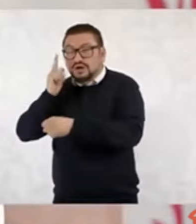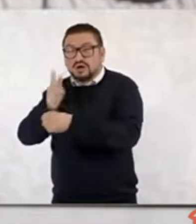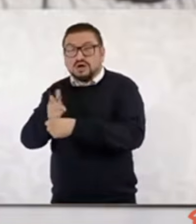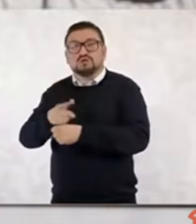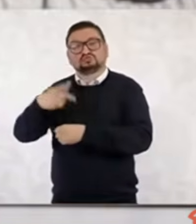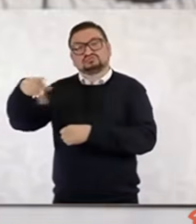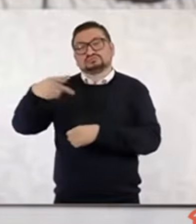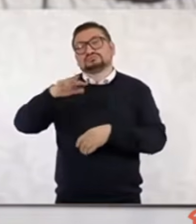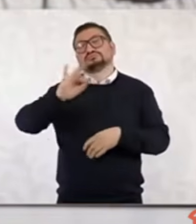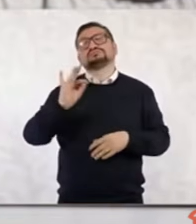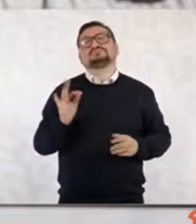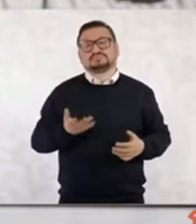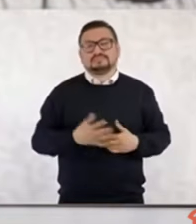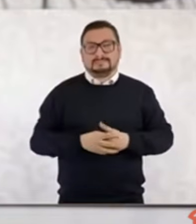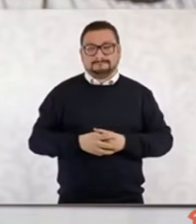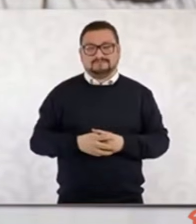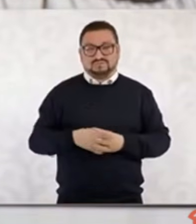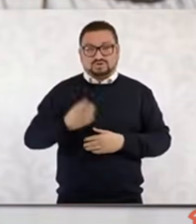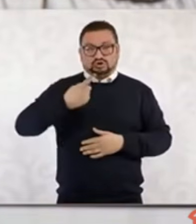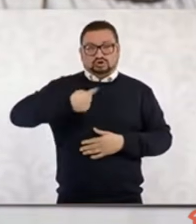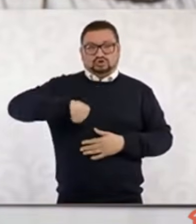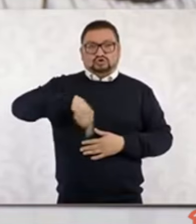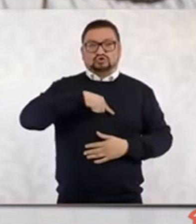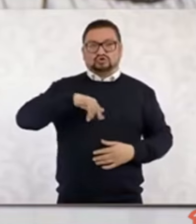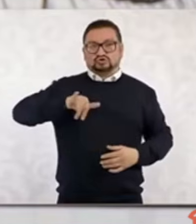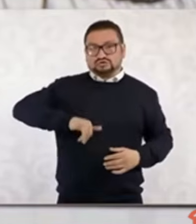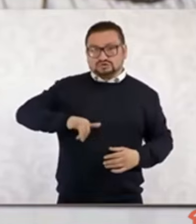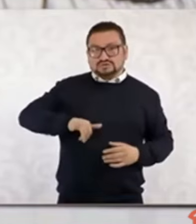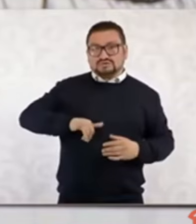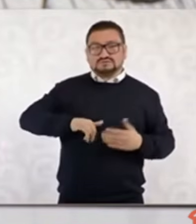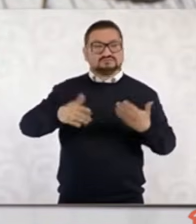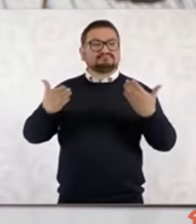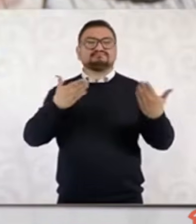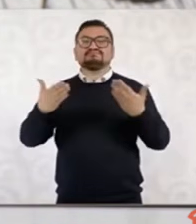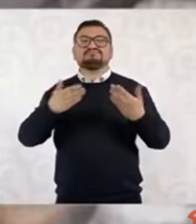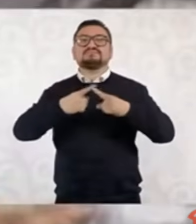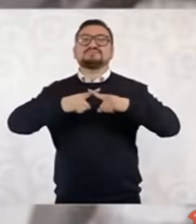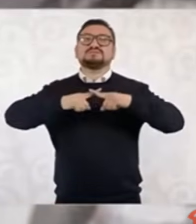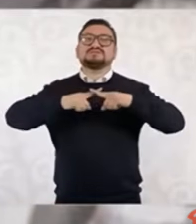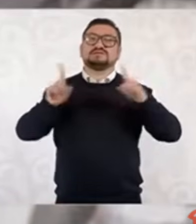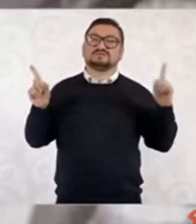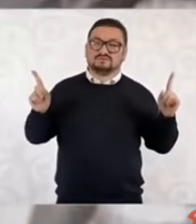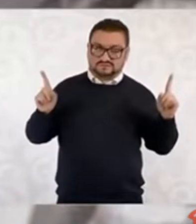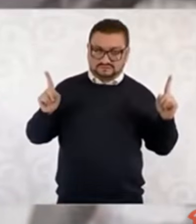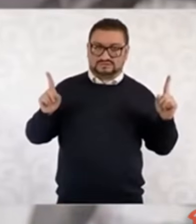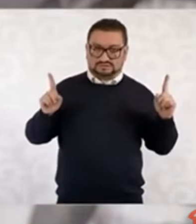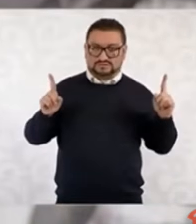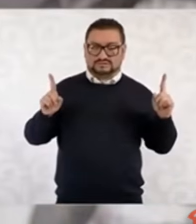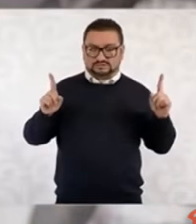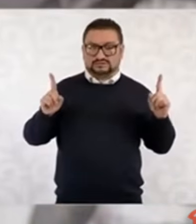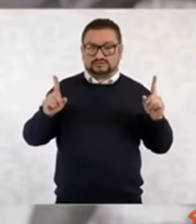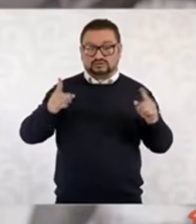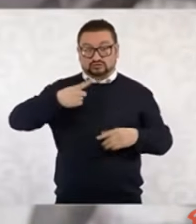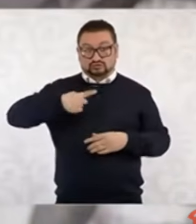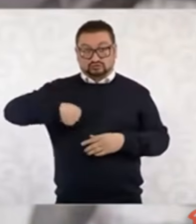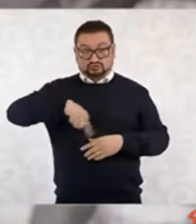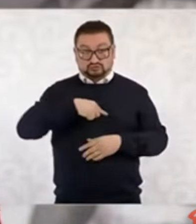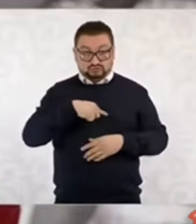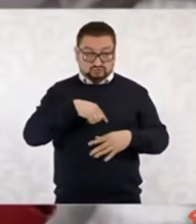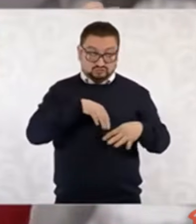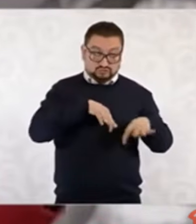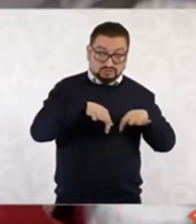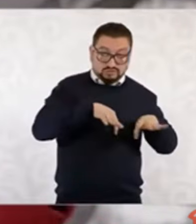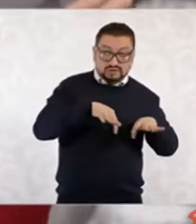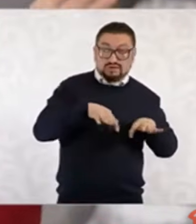propias investigaciones. A nosotros sí nos interesa diferenciar claramente entre los proyectos de nación. Lo que